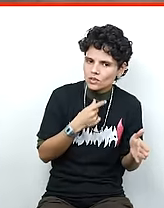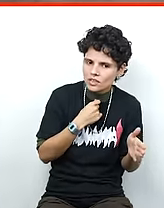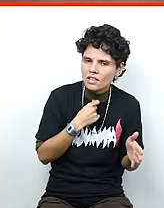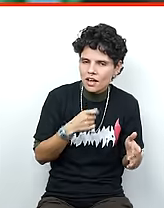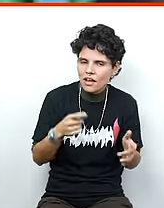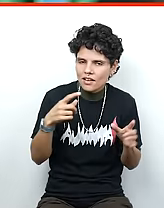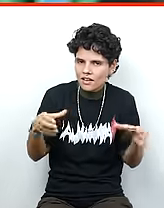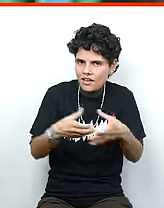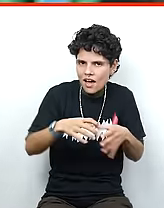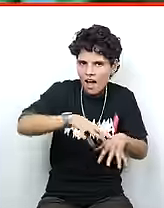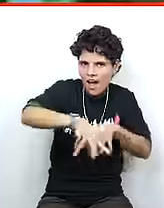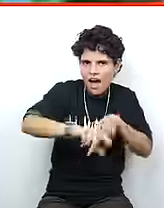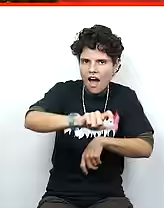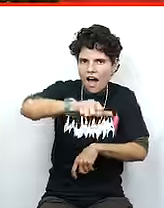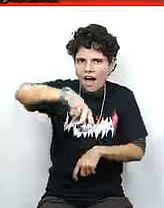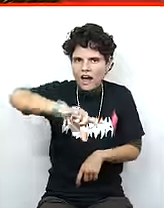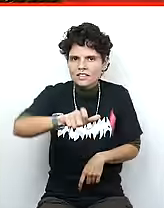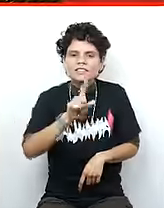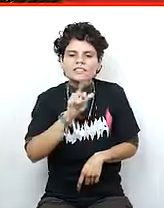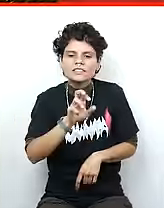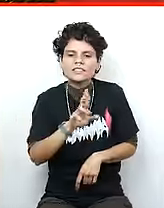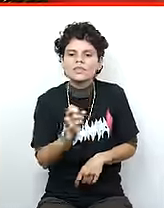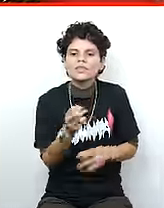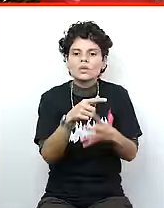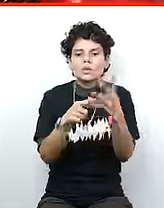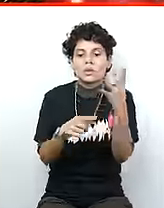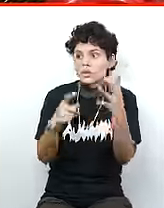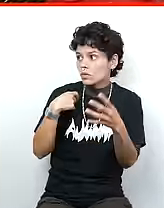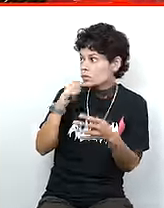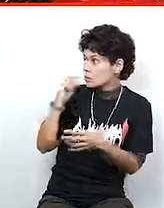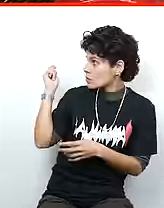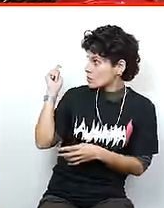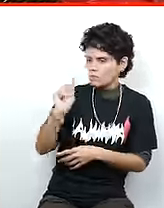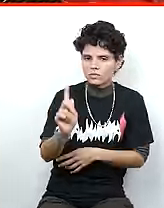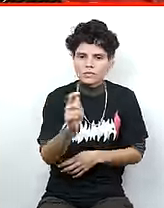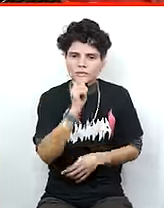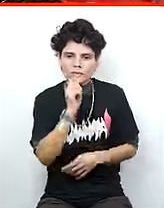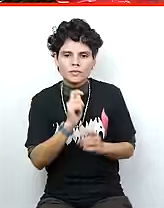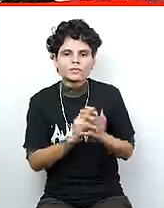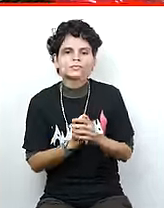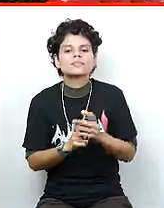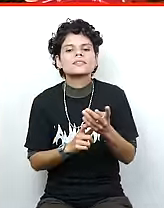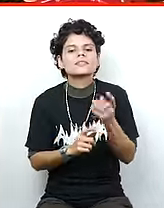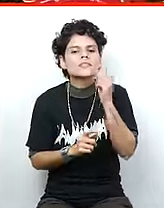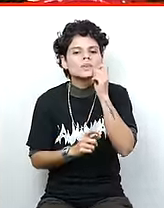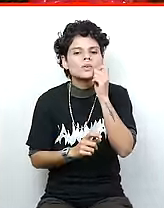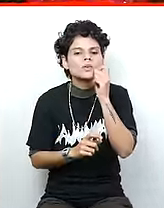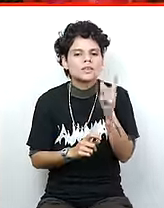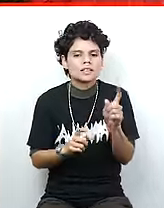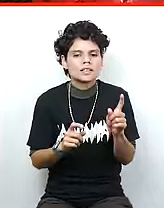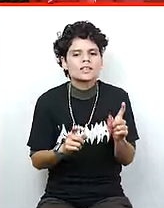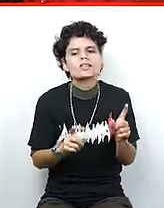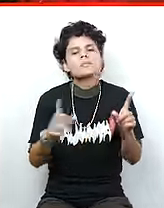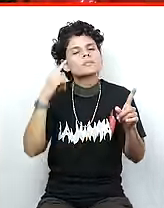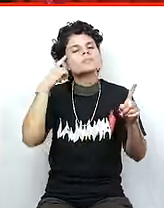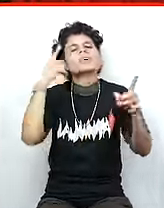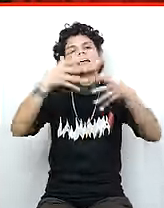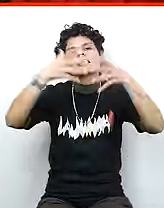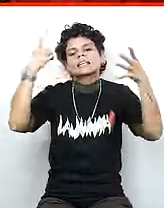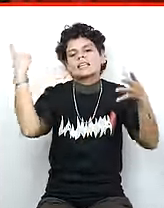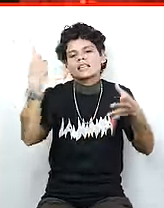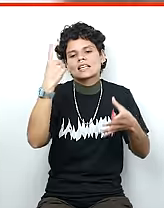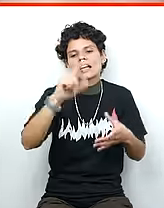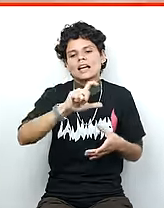películas de gangsters? ¿Cuatro mejores películas de gangsters? Ah, te lo fumo. ¿Cuatro mejores películas de gangsters? Gangster en su